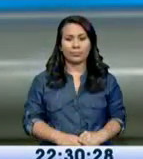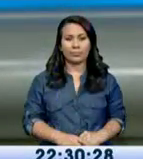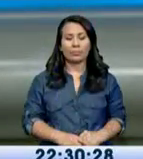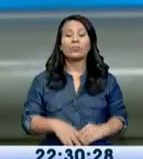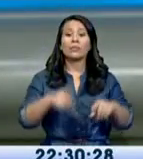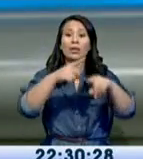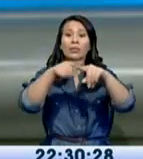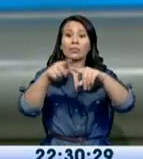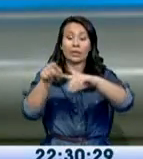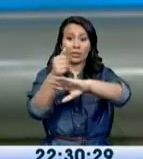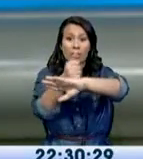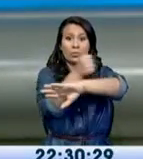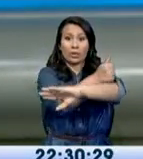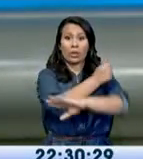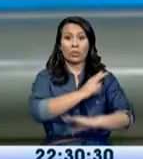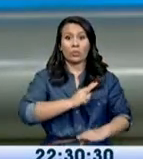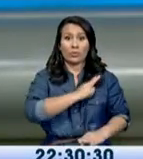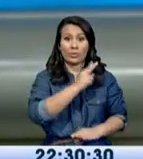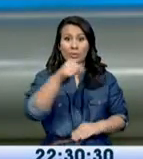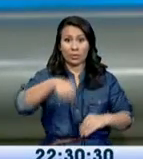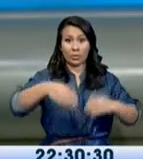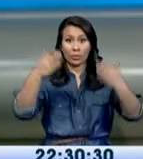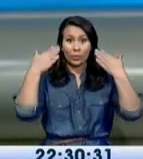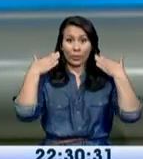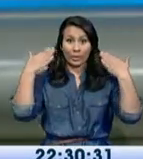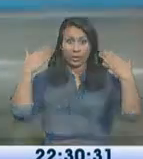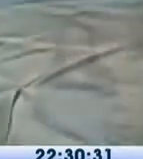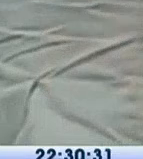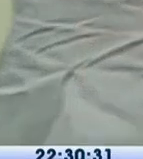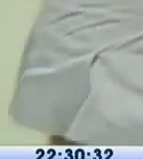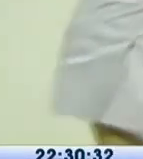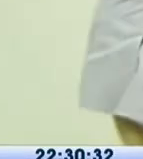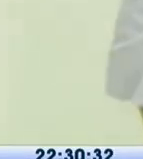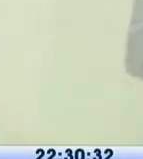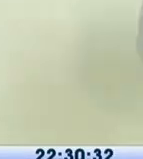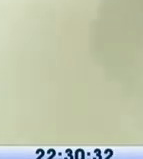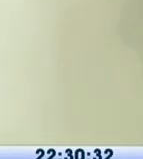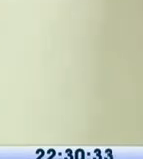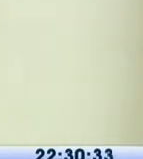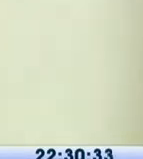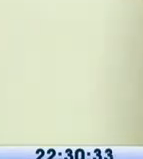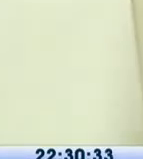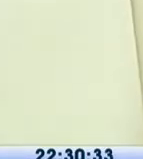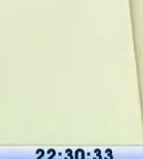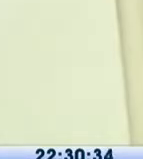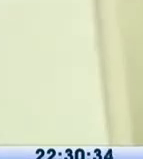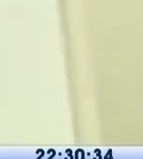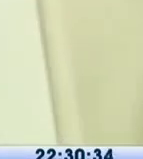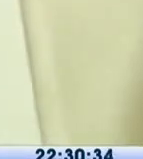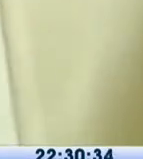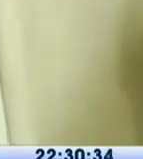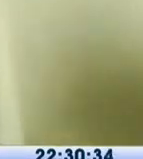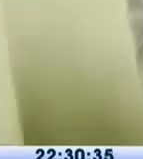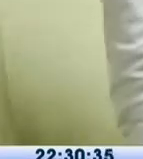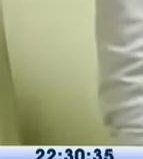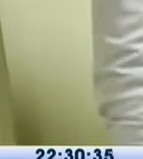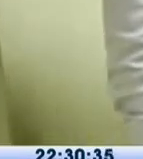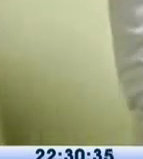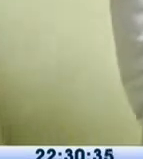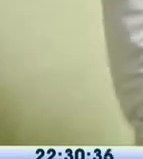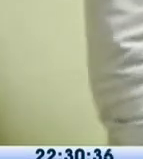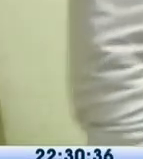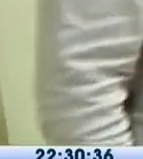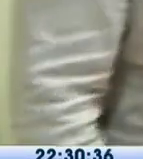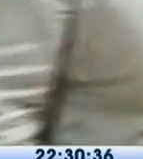Las autoridades de la Universidad de Guayaquil solicitaron una investigación por el hallazgo de municiones en el despacho de César